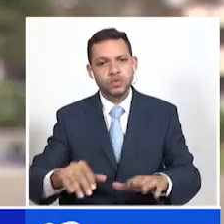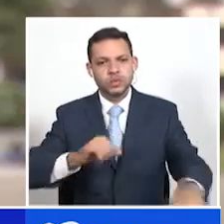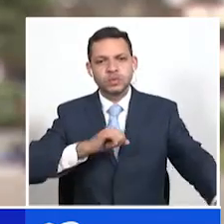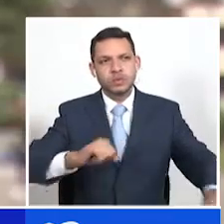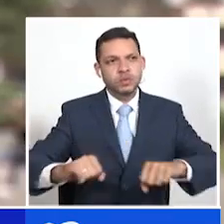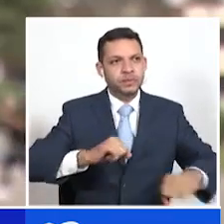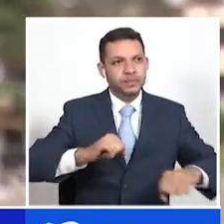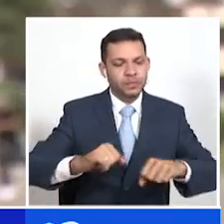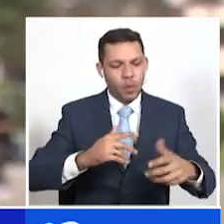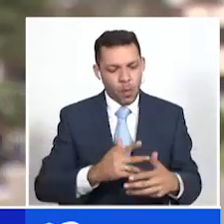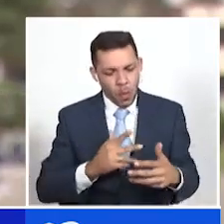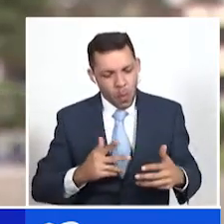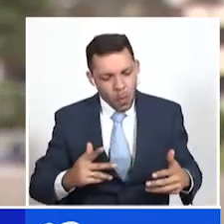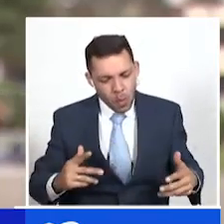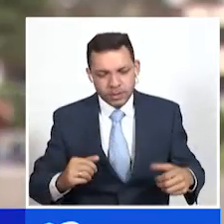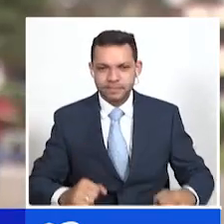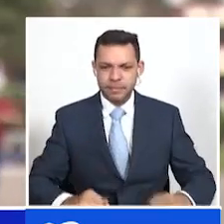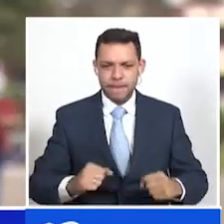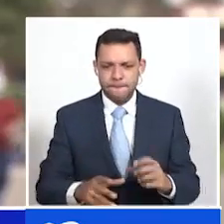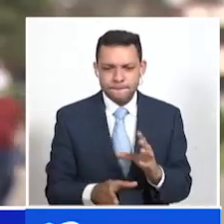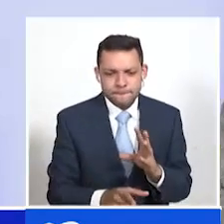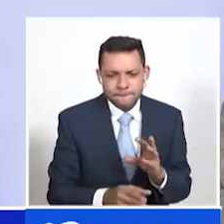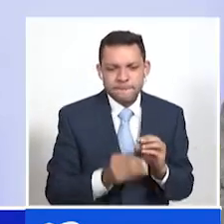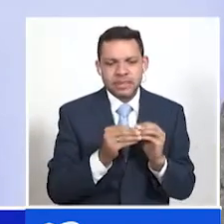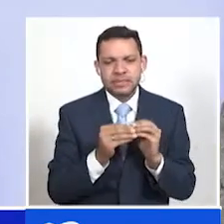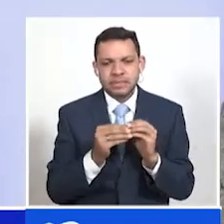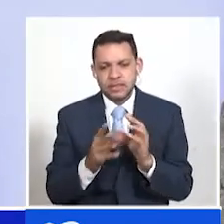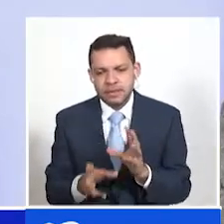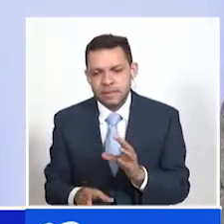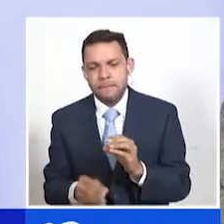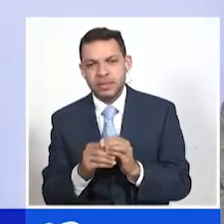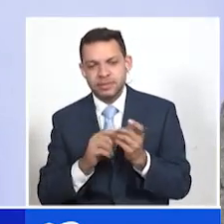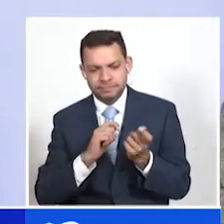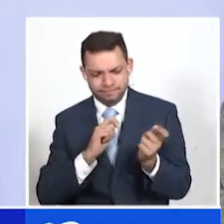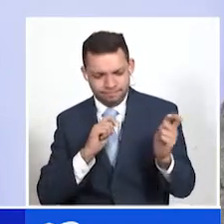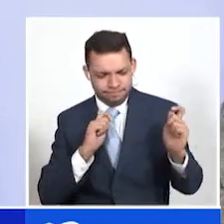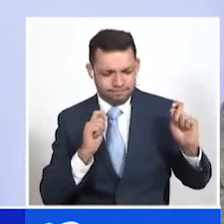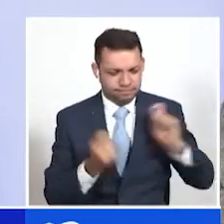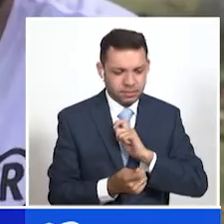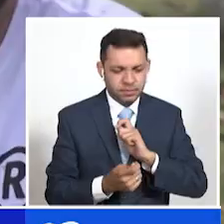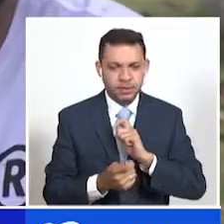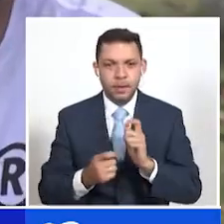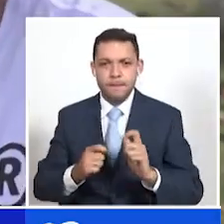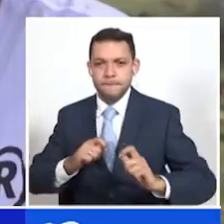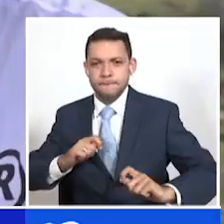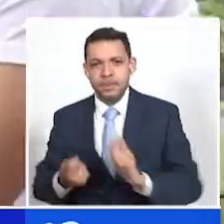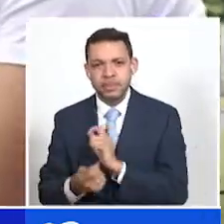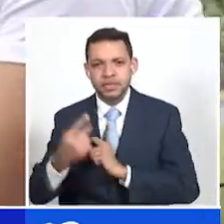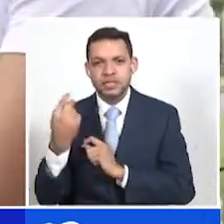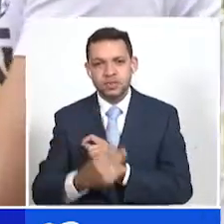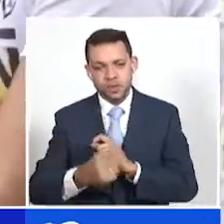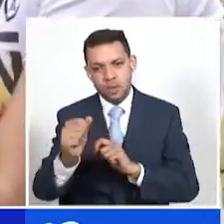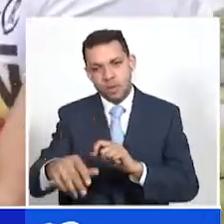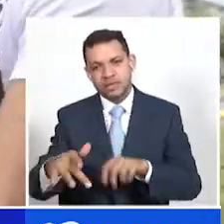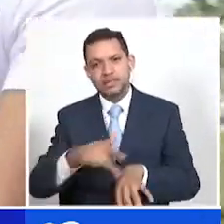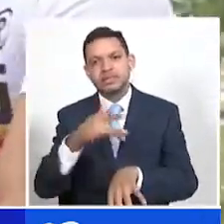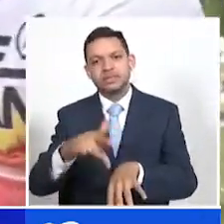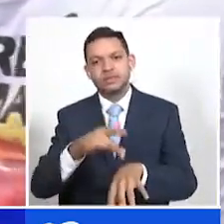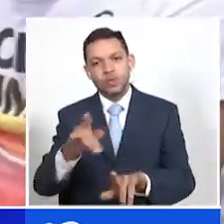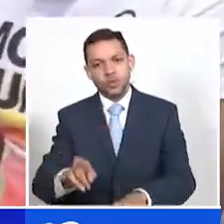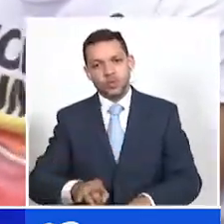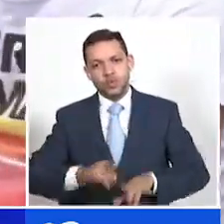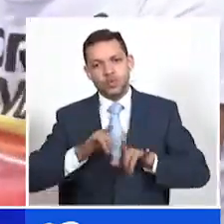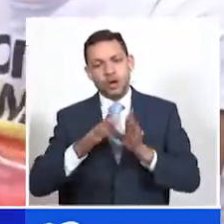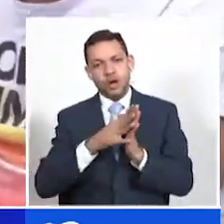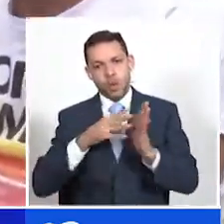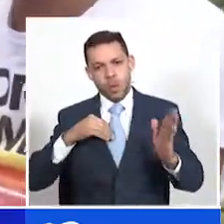se suman le están apostando a la transformación, así como lo están haciendo nuestras historias. Pues la invitación es para que